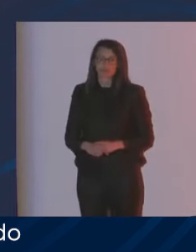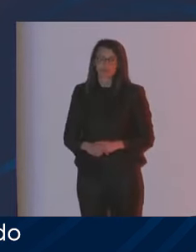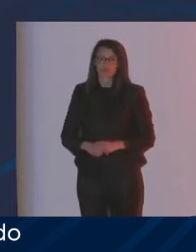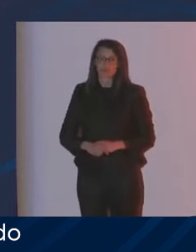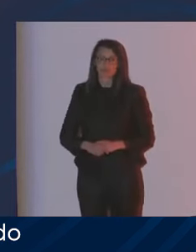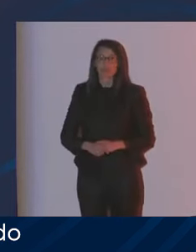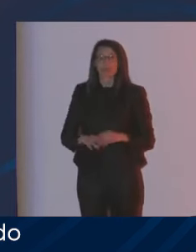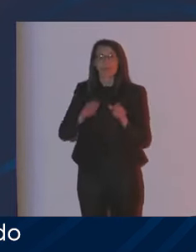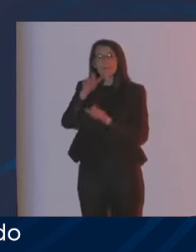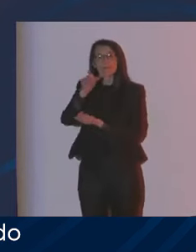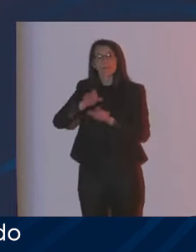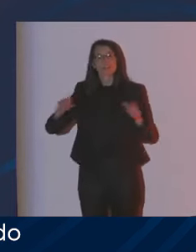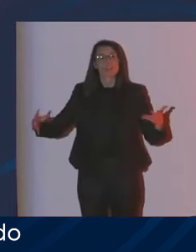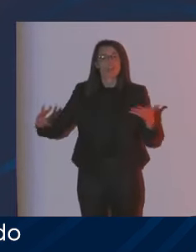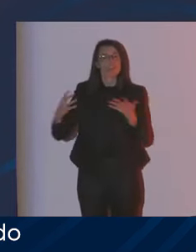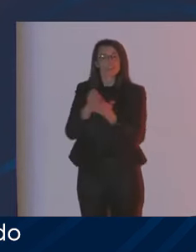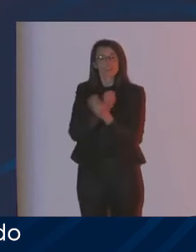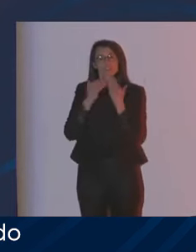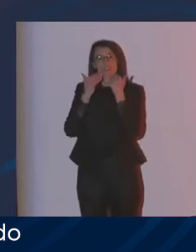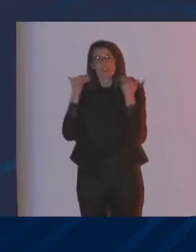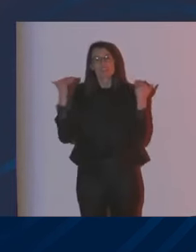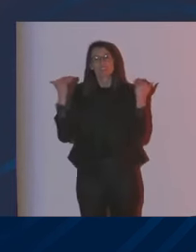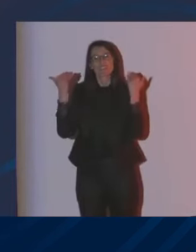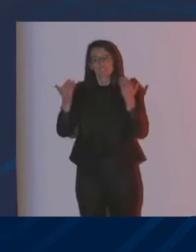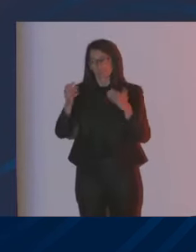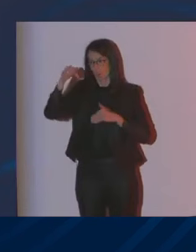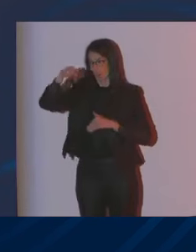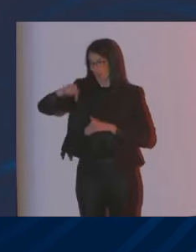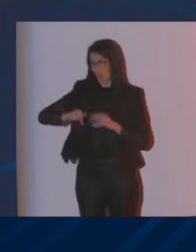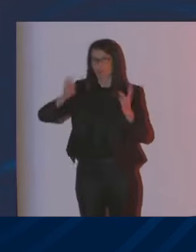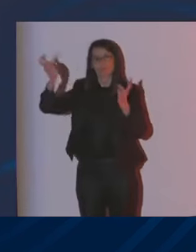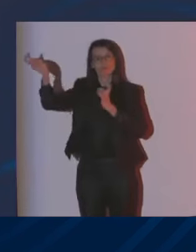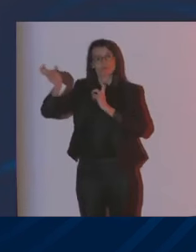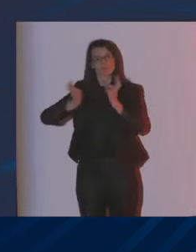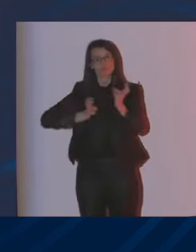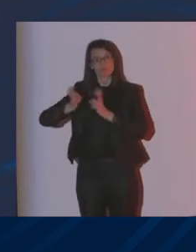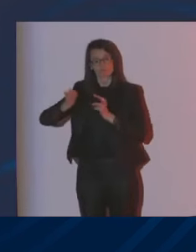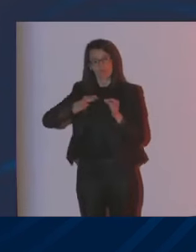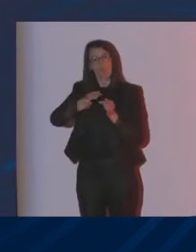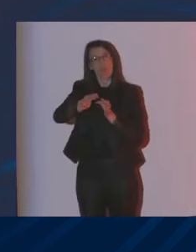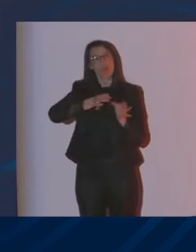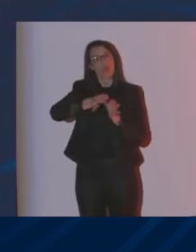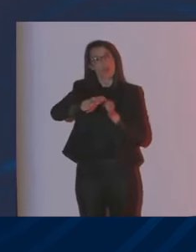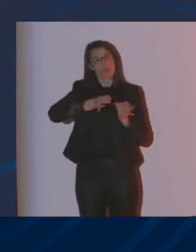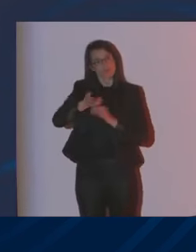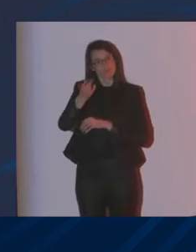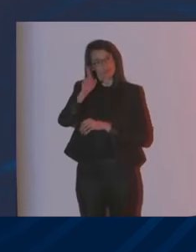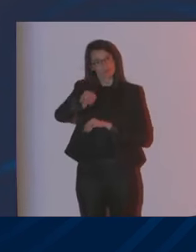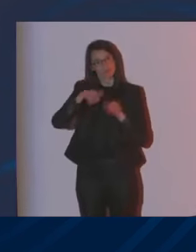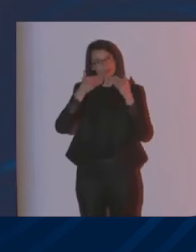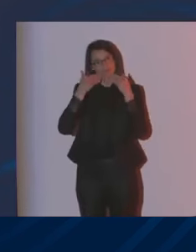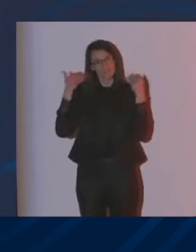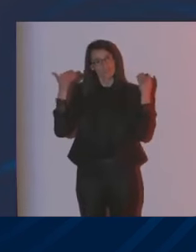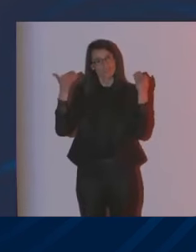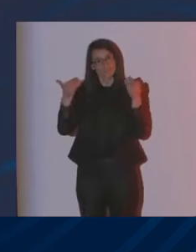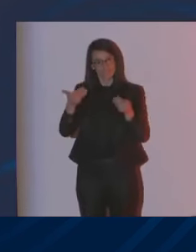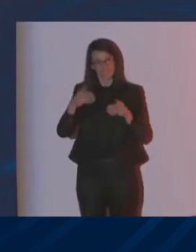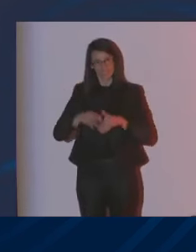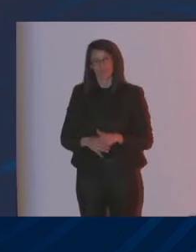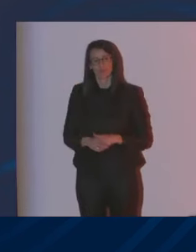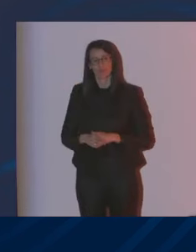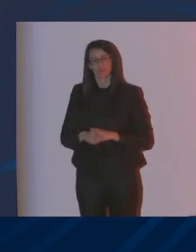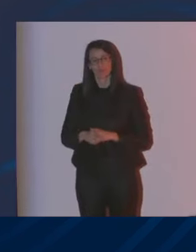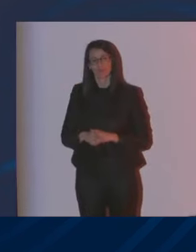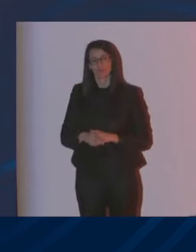Gracias a todas las personas que nos han acompañado hoy aquí y online. Especialmente